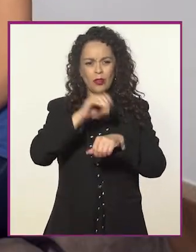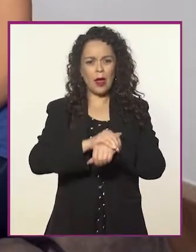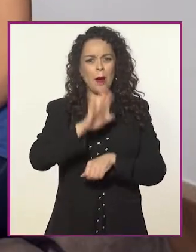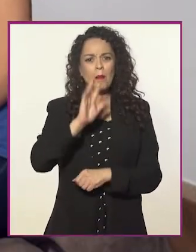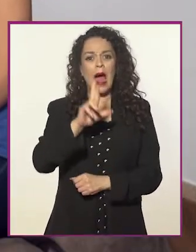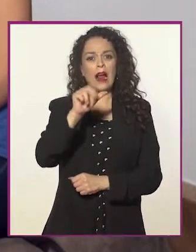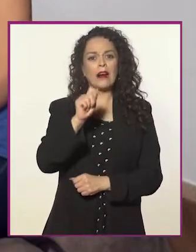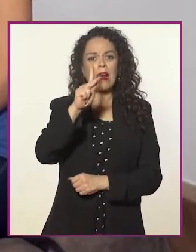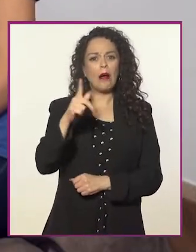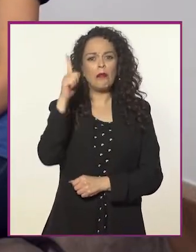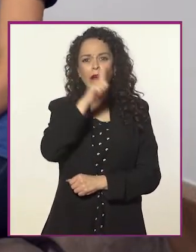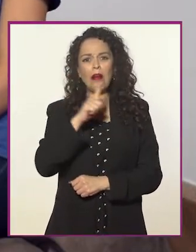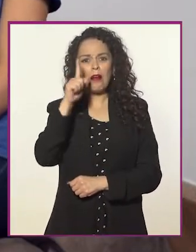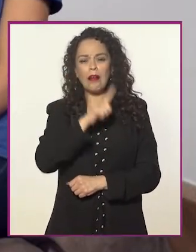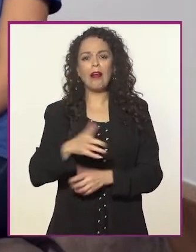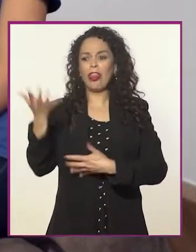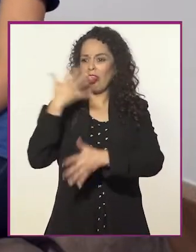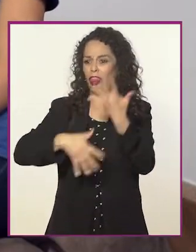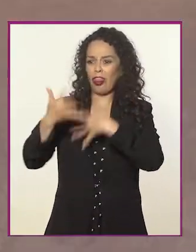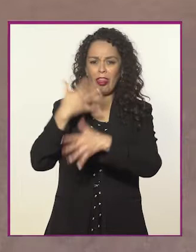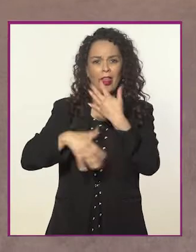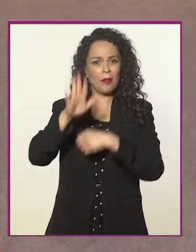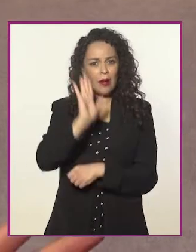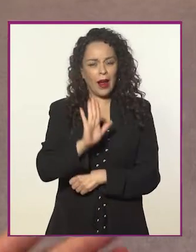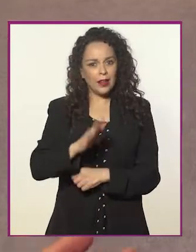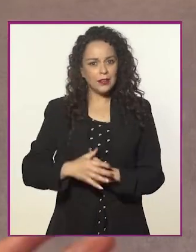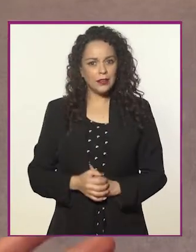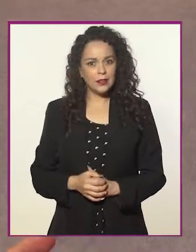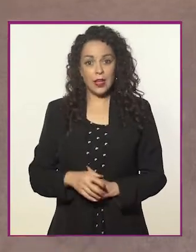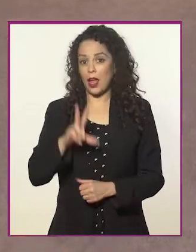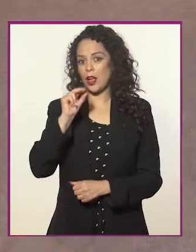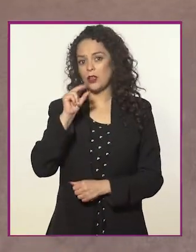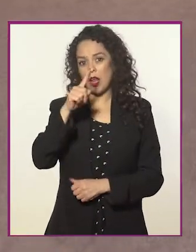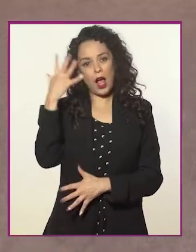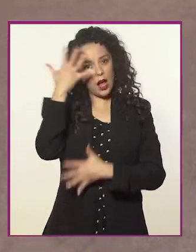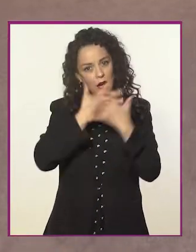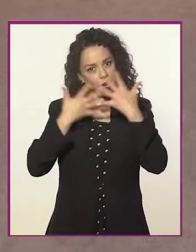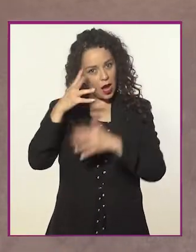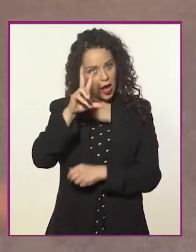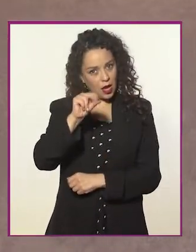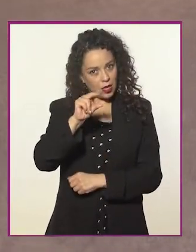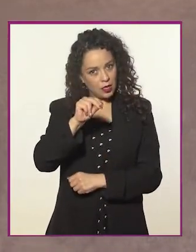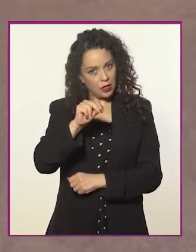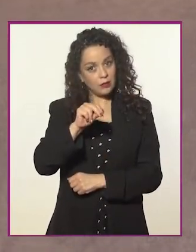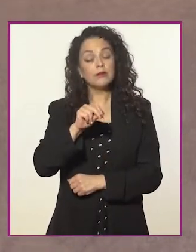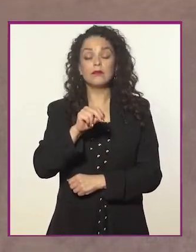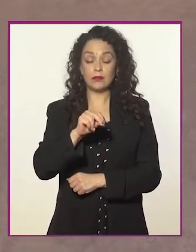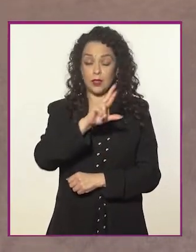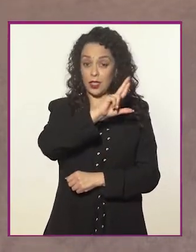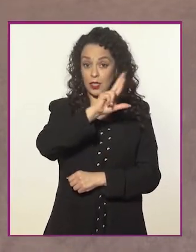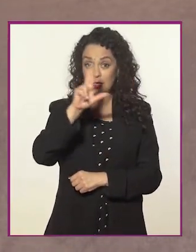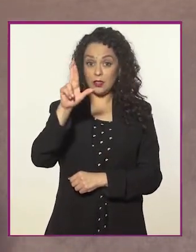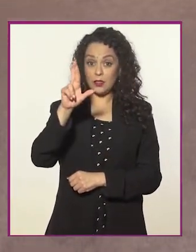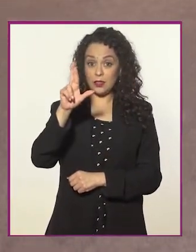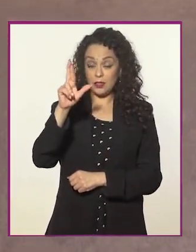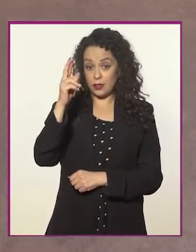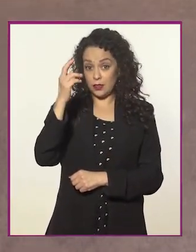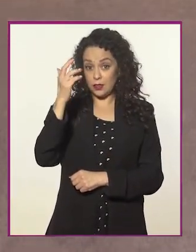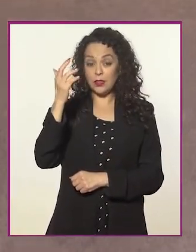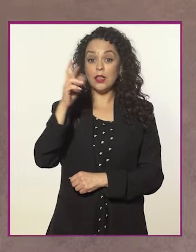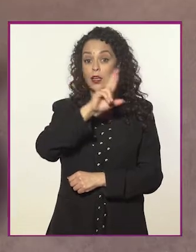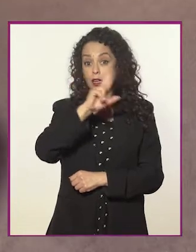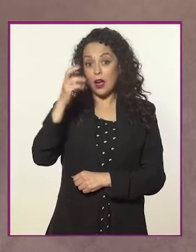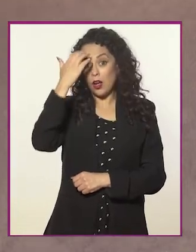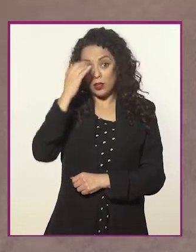batallas de rap con todo el lenguaje de señas. No te confundas. Son señas muy reconocibles.